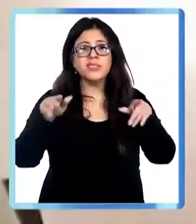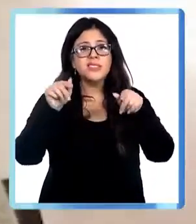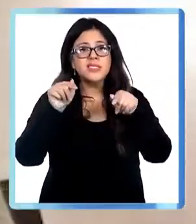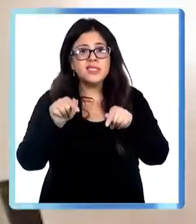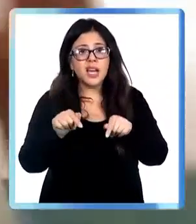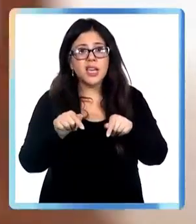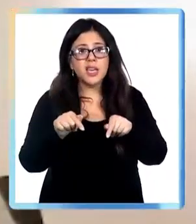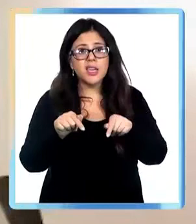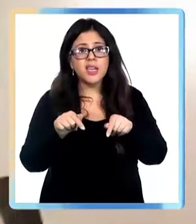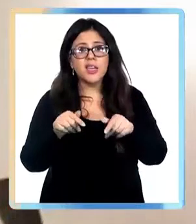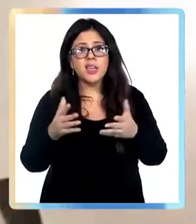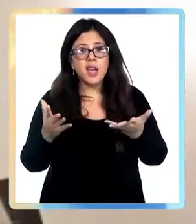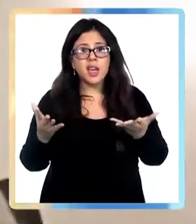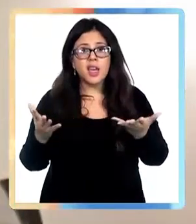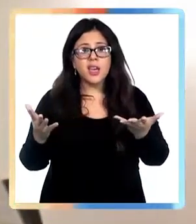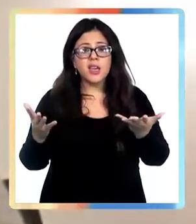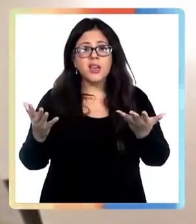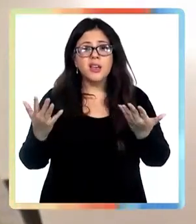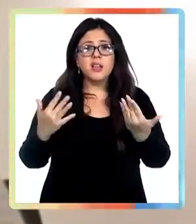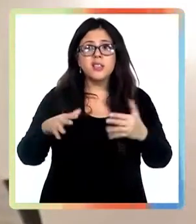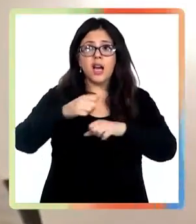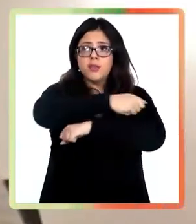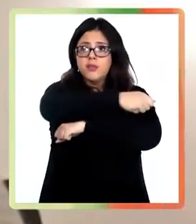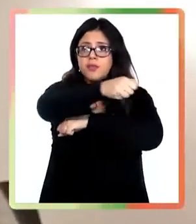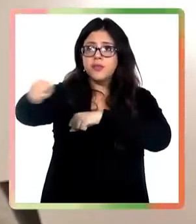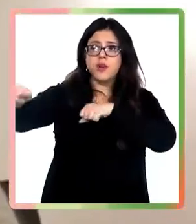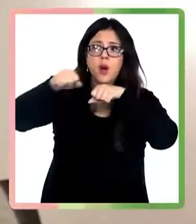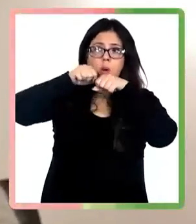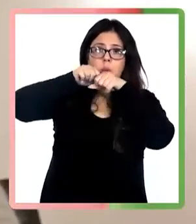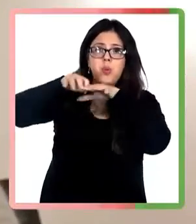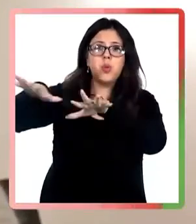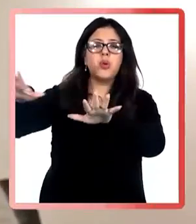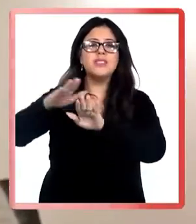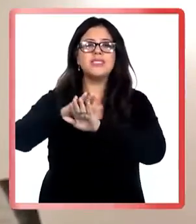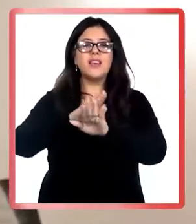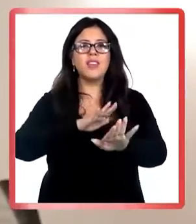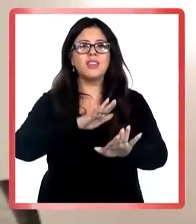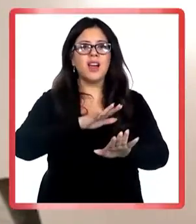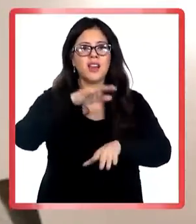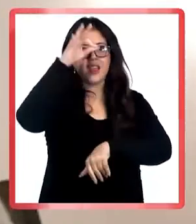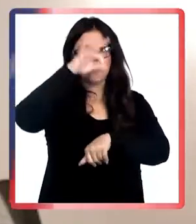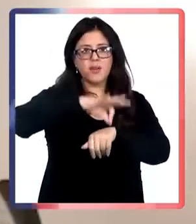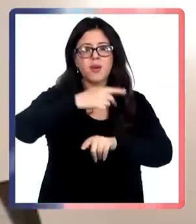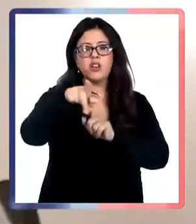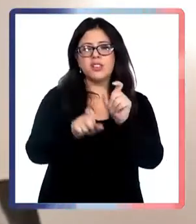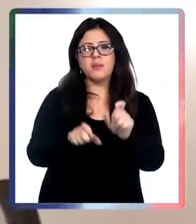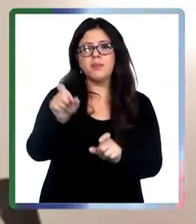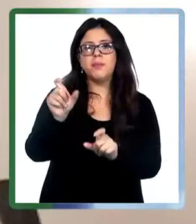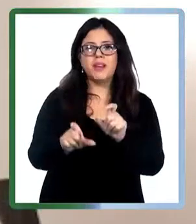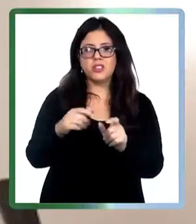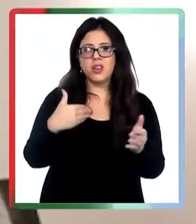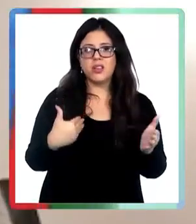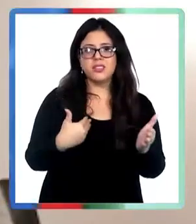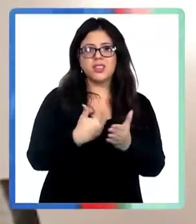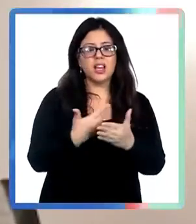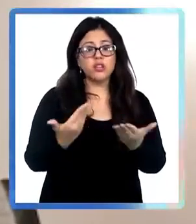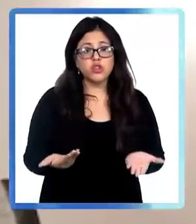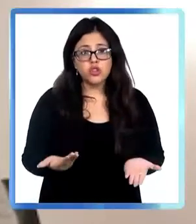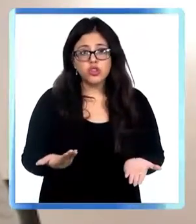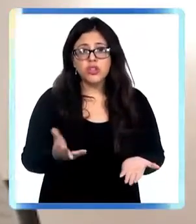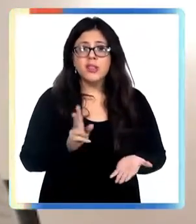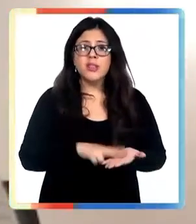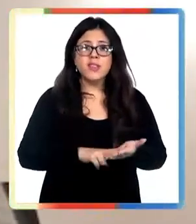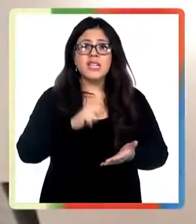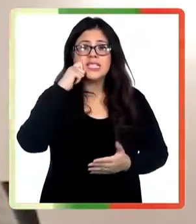y salir de la atmósfera que estamos respirando, y de esa forma evitar infectar a otro paciente que tengamos con cierta cercanía.